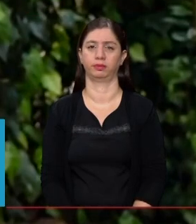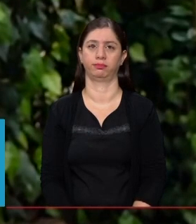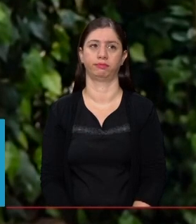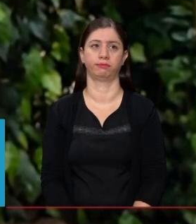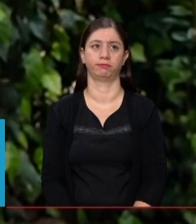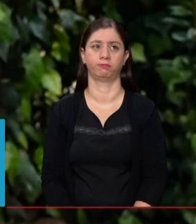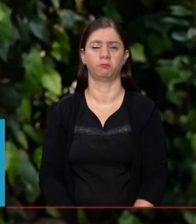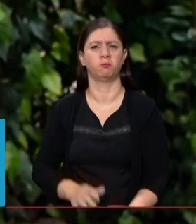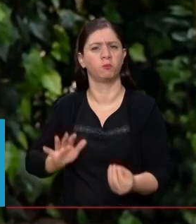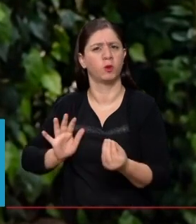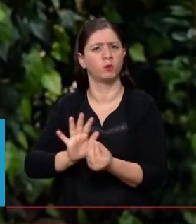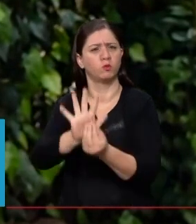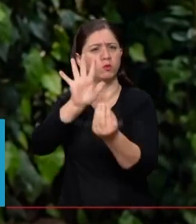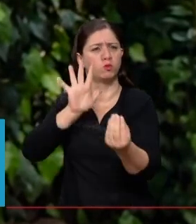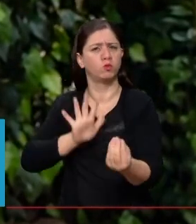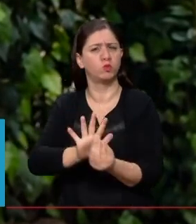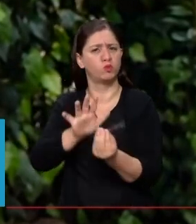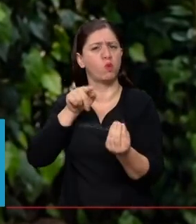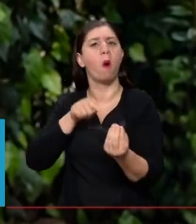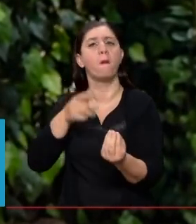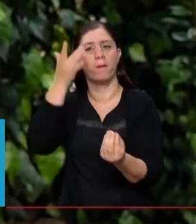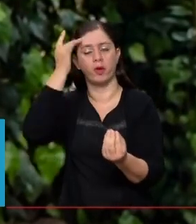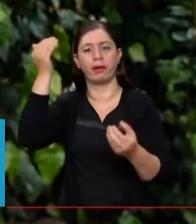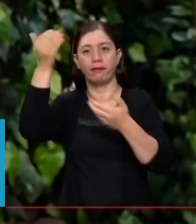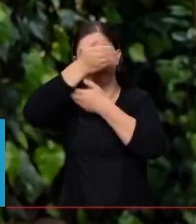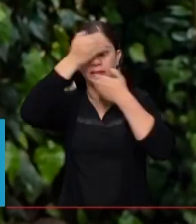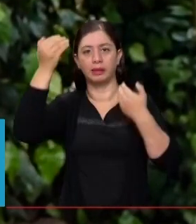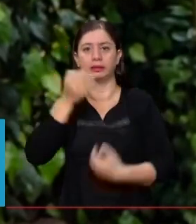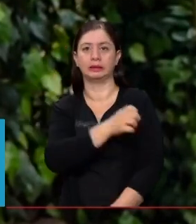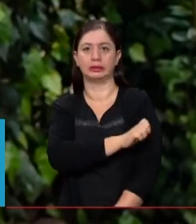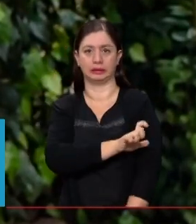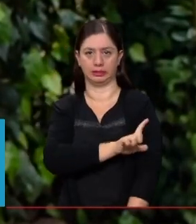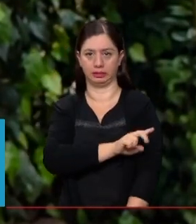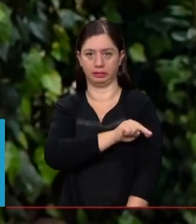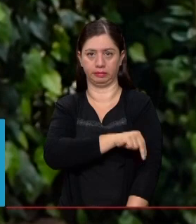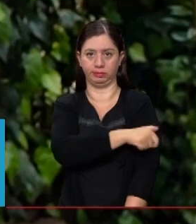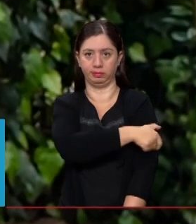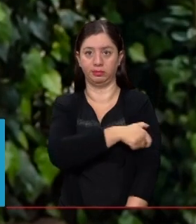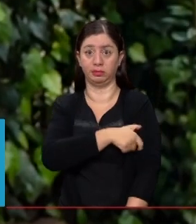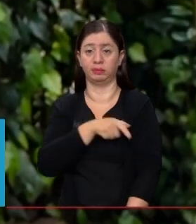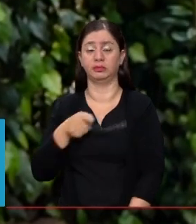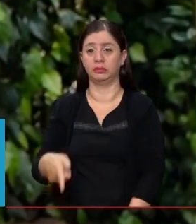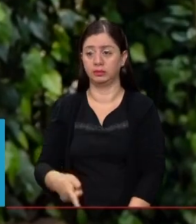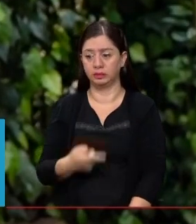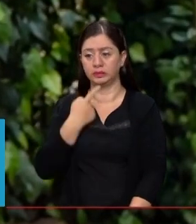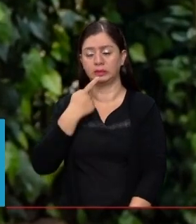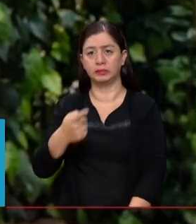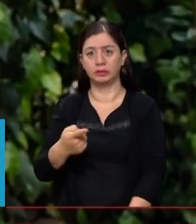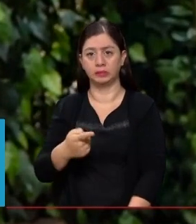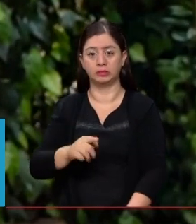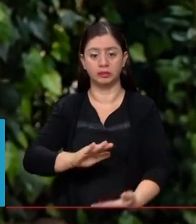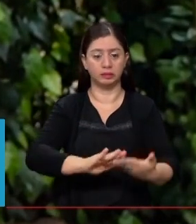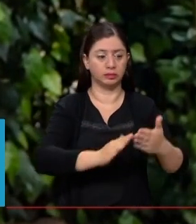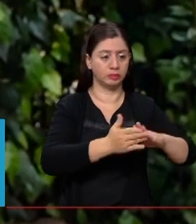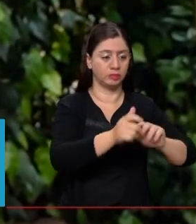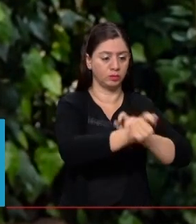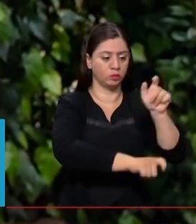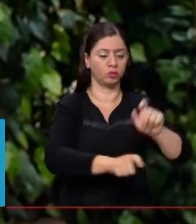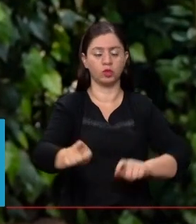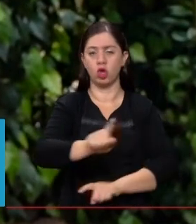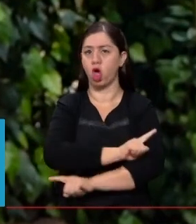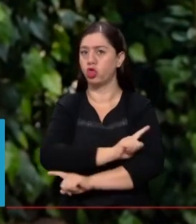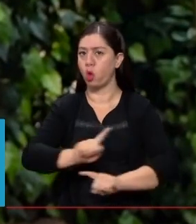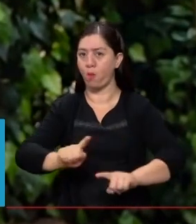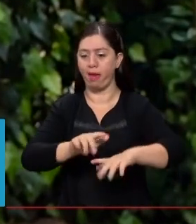El desplazamiento se debe a las amenazas de la guerrilla del ELN hecha a la población en el sentido de que no pueden estar en los territorios en